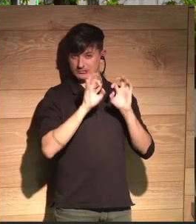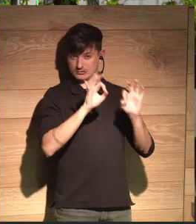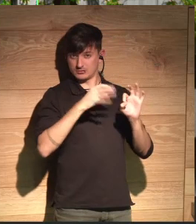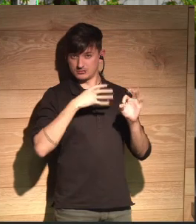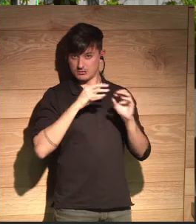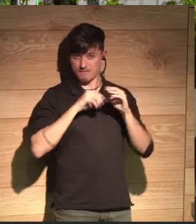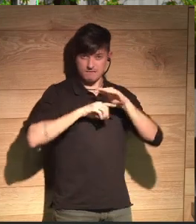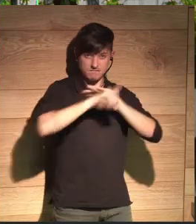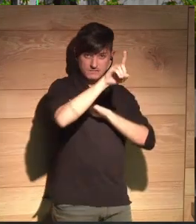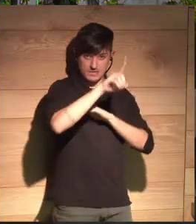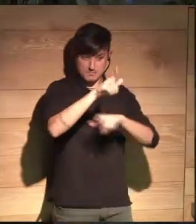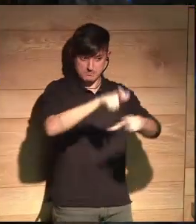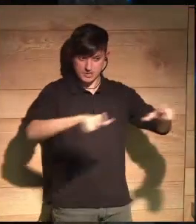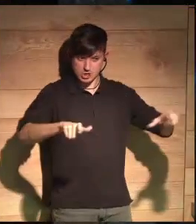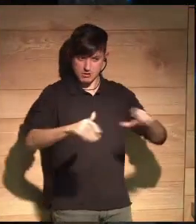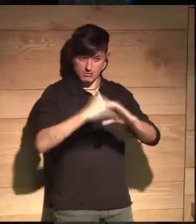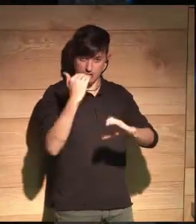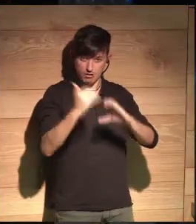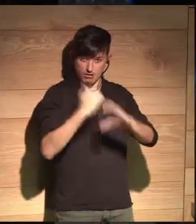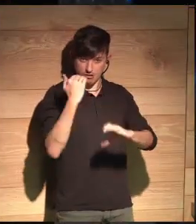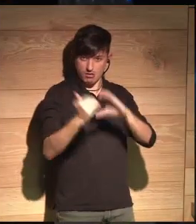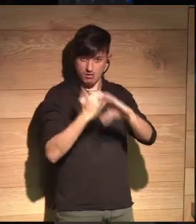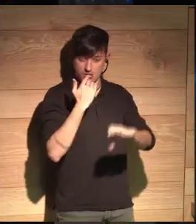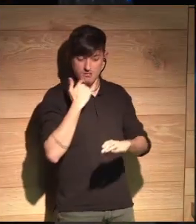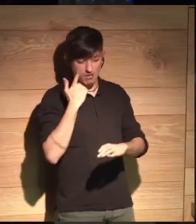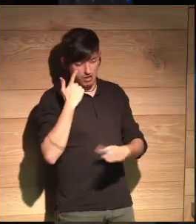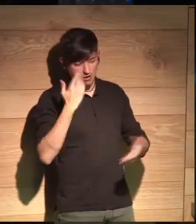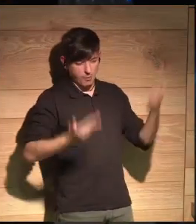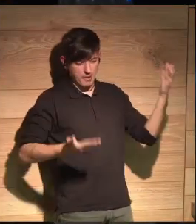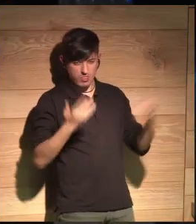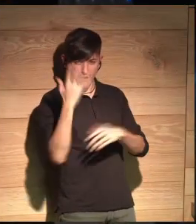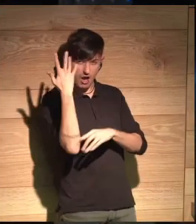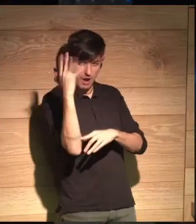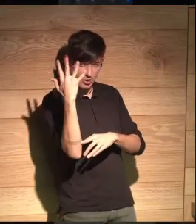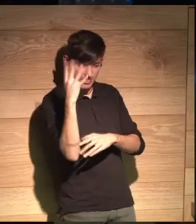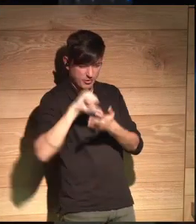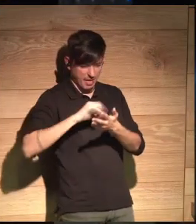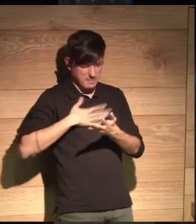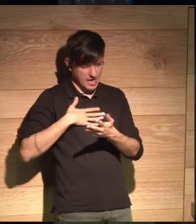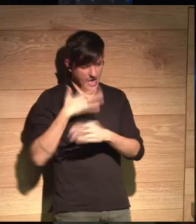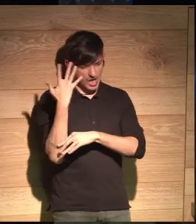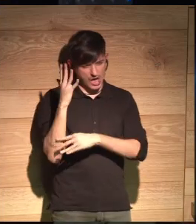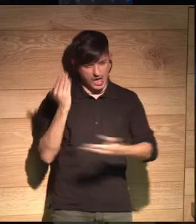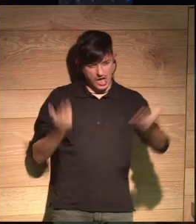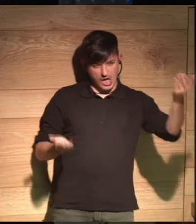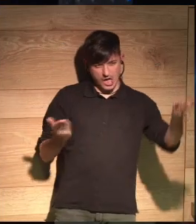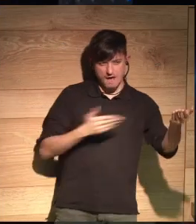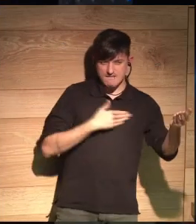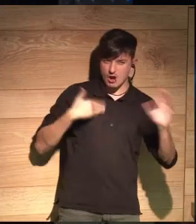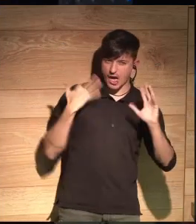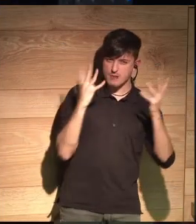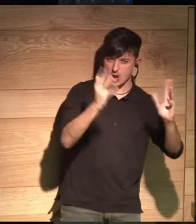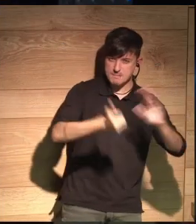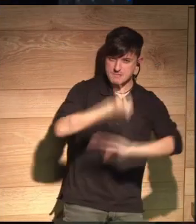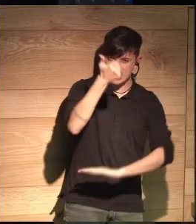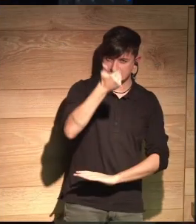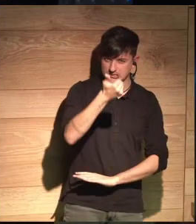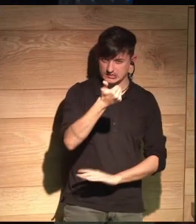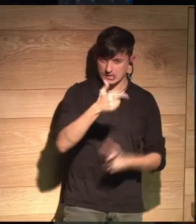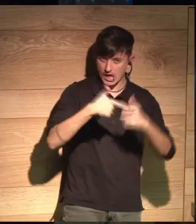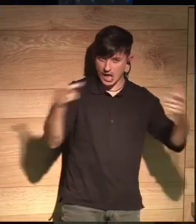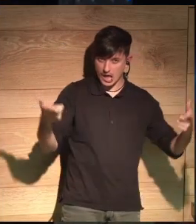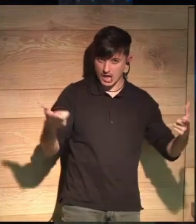escribirnos diciendo que bueno que estaban comparando árboles con los de suciedad y decían oye queremos más árboles queremos más más